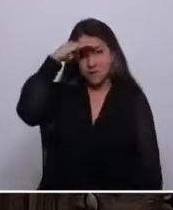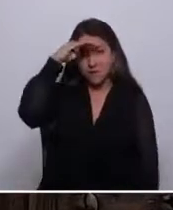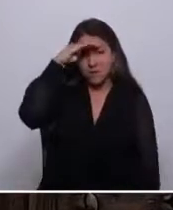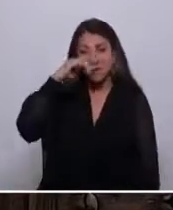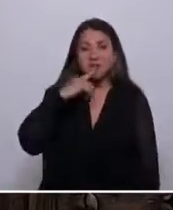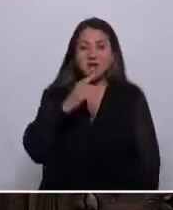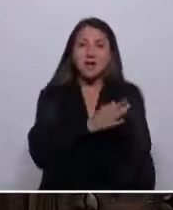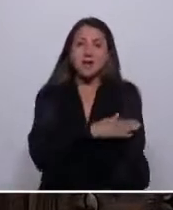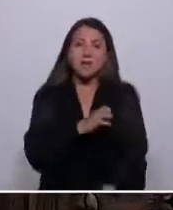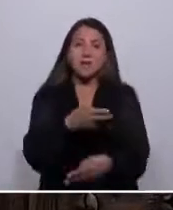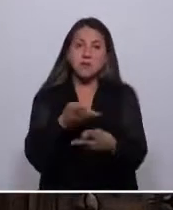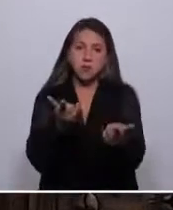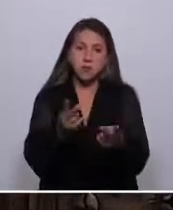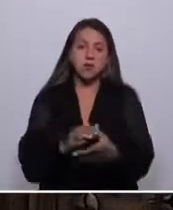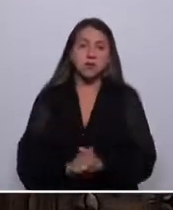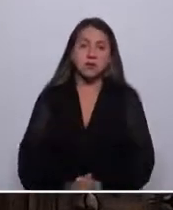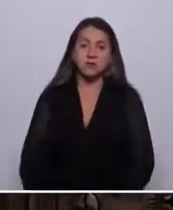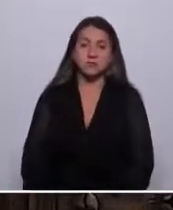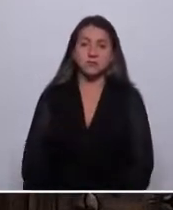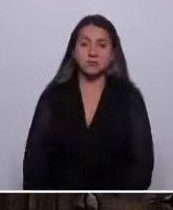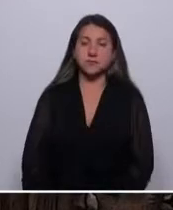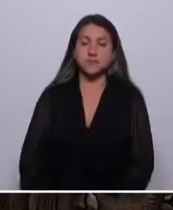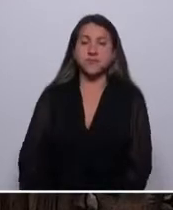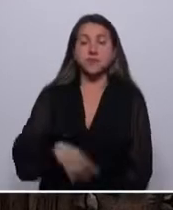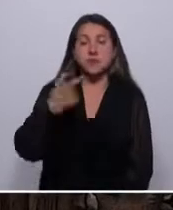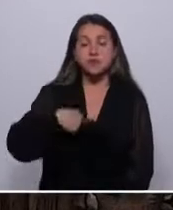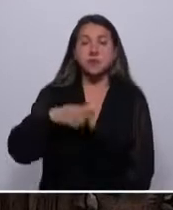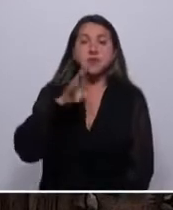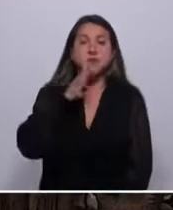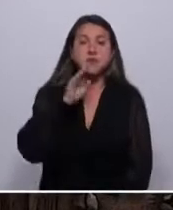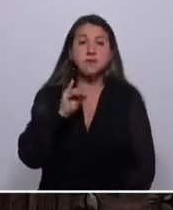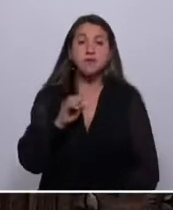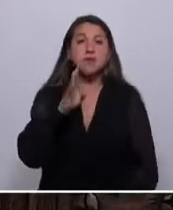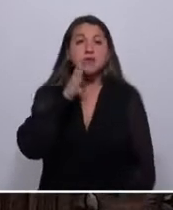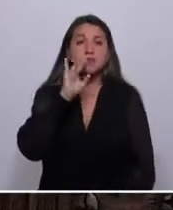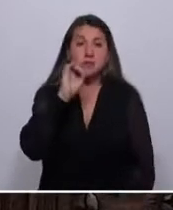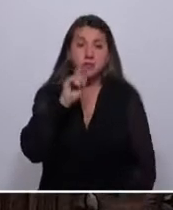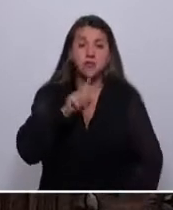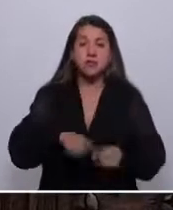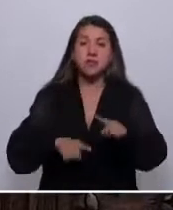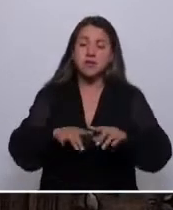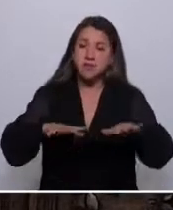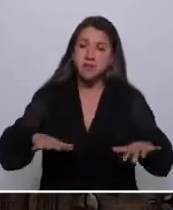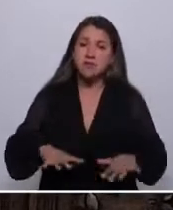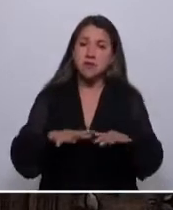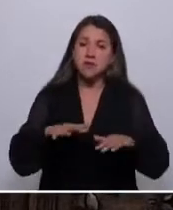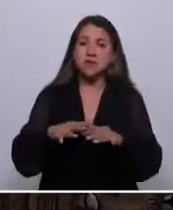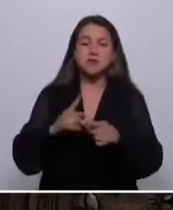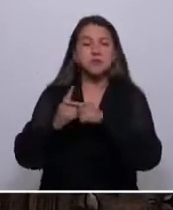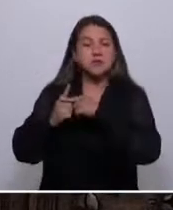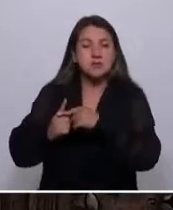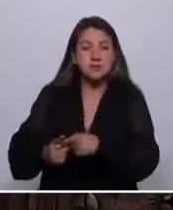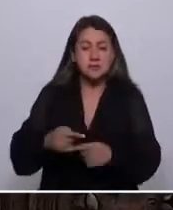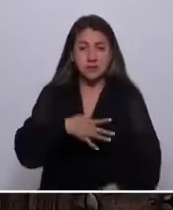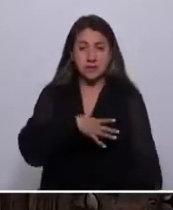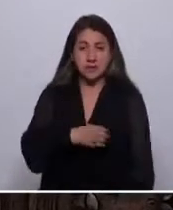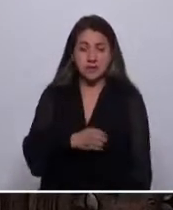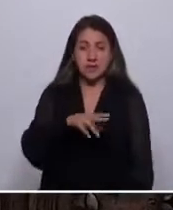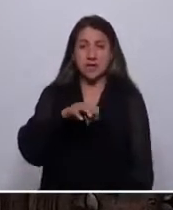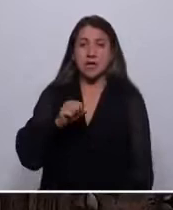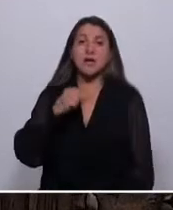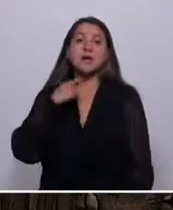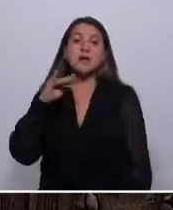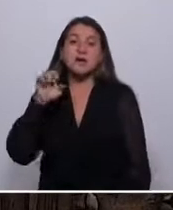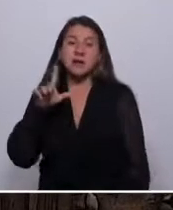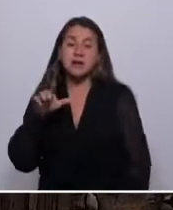la fe pública. Soy de Biobío, la tierra del esfuerzo y del sacrificio. Soy hija de Raquel Muñoz